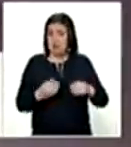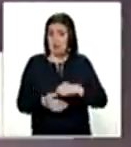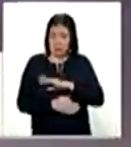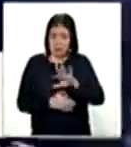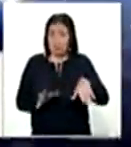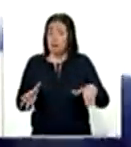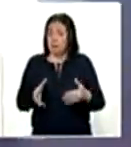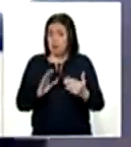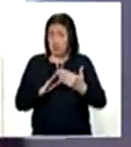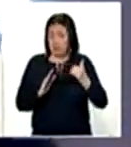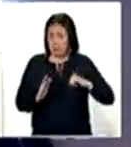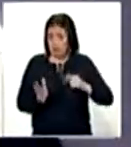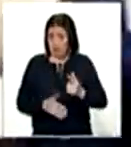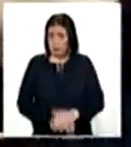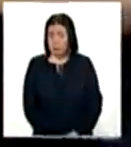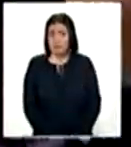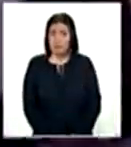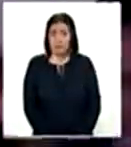consejo.